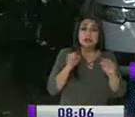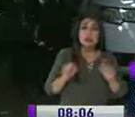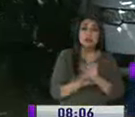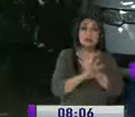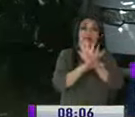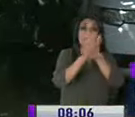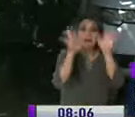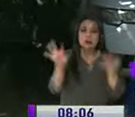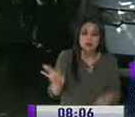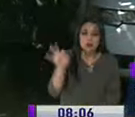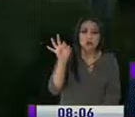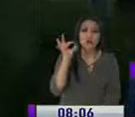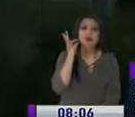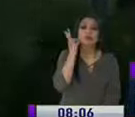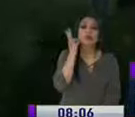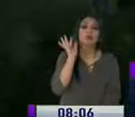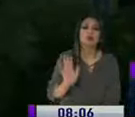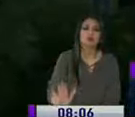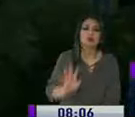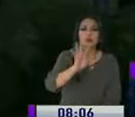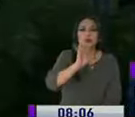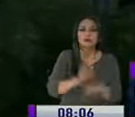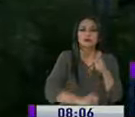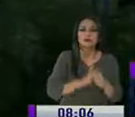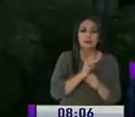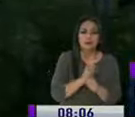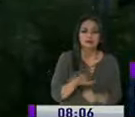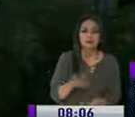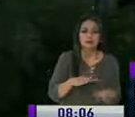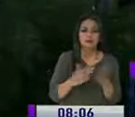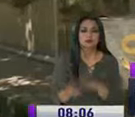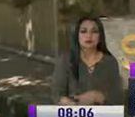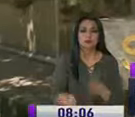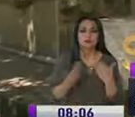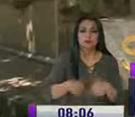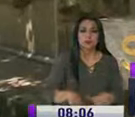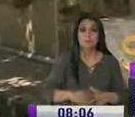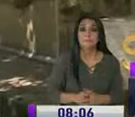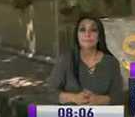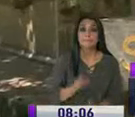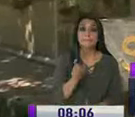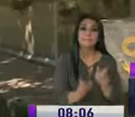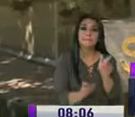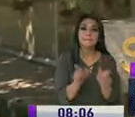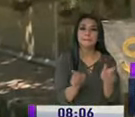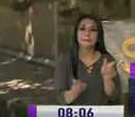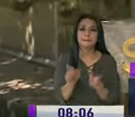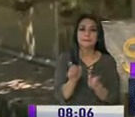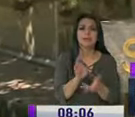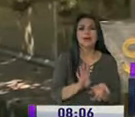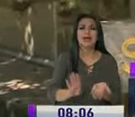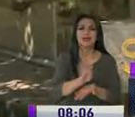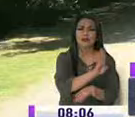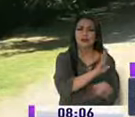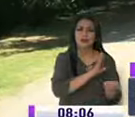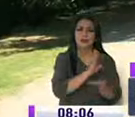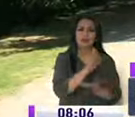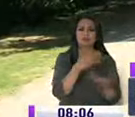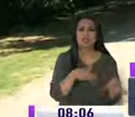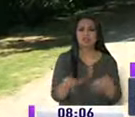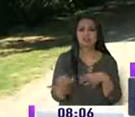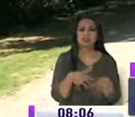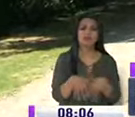llevó consigo la vida de una mujer de aproximadamente 40 años. Y es que moradores del sector, mientras se dirigían a sus labores